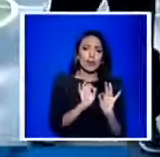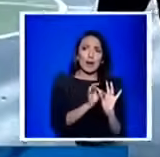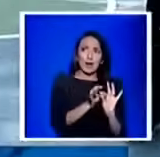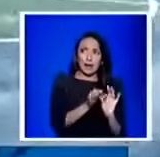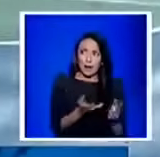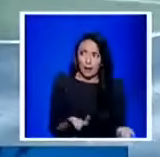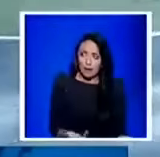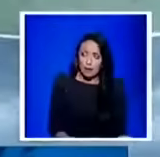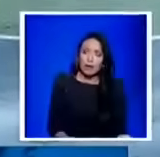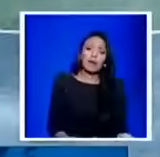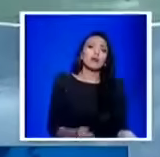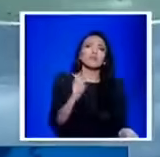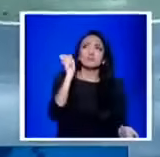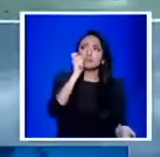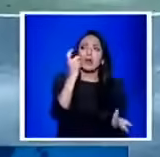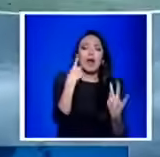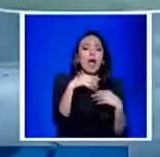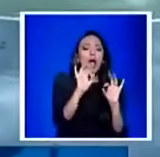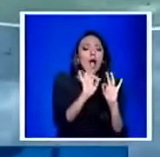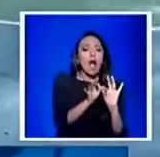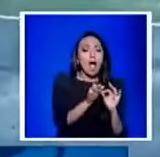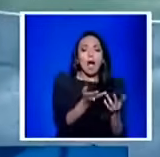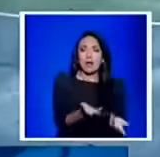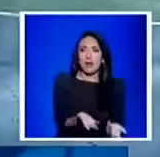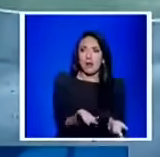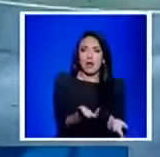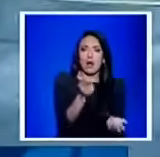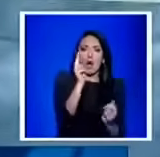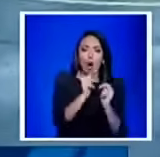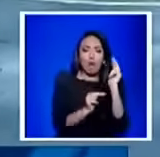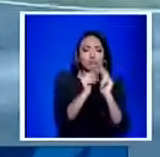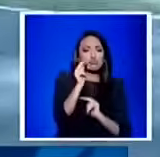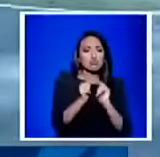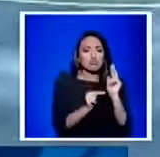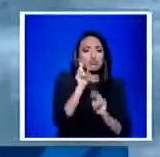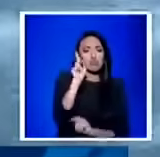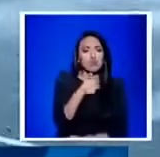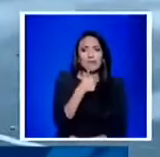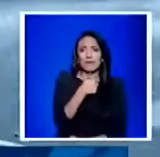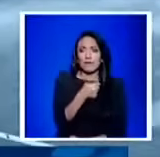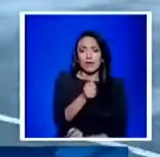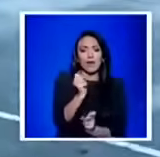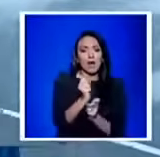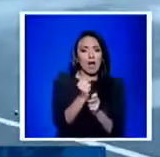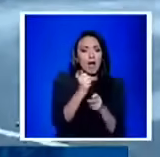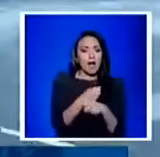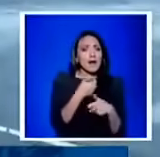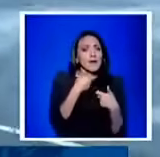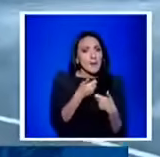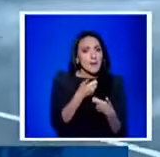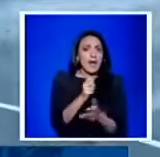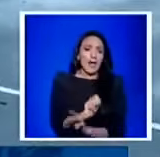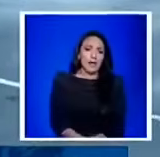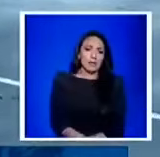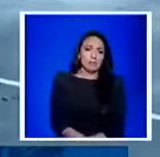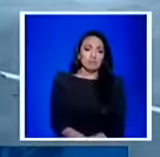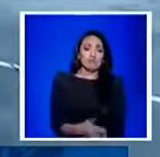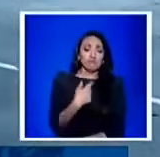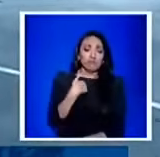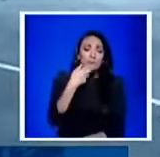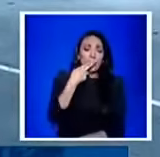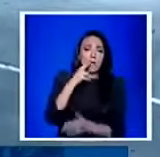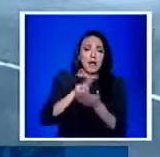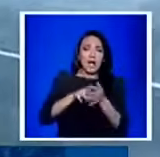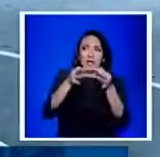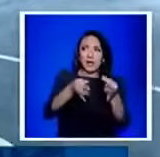las medidas necesarias para que el constructor realice esta obra bien. Este